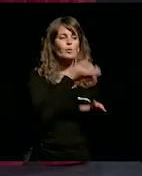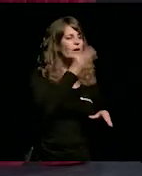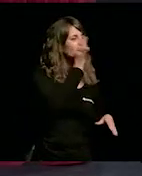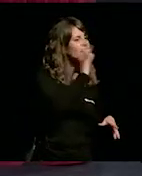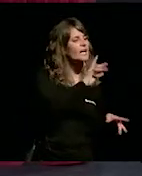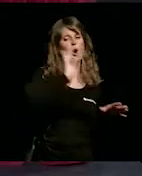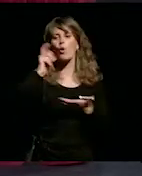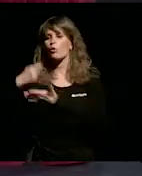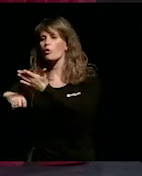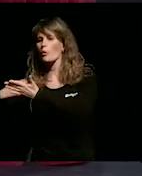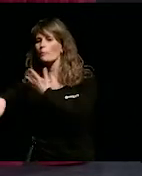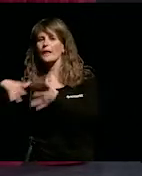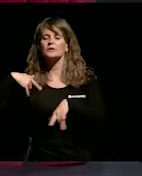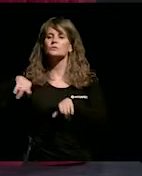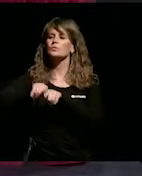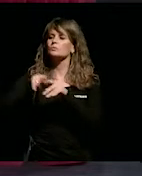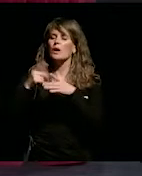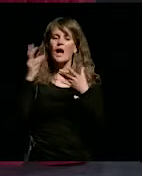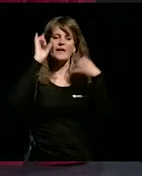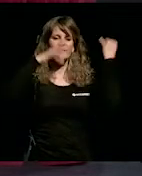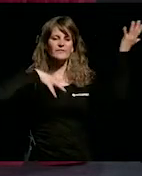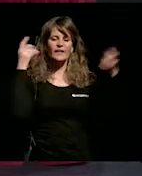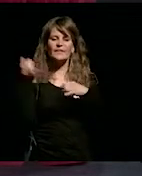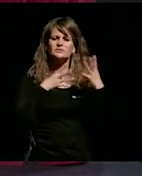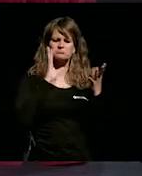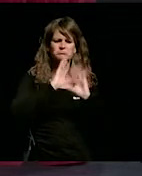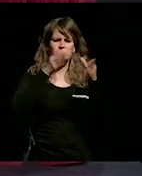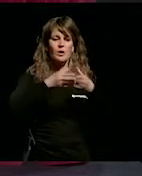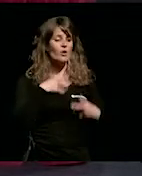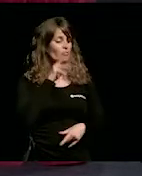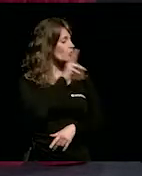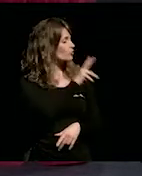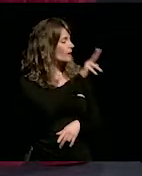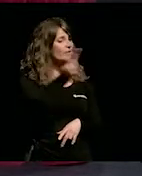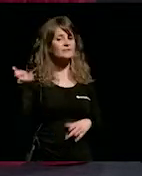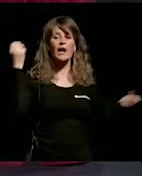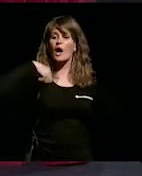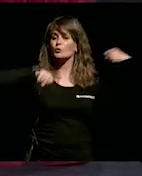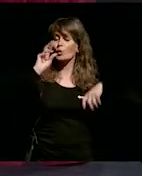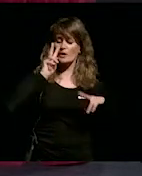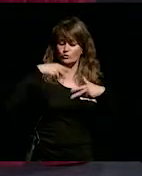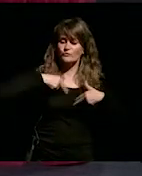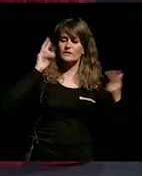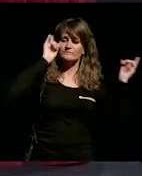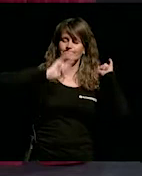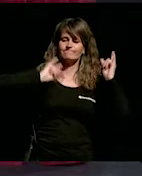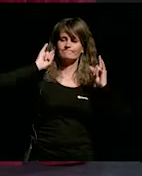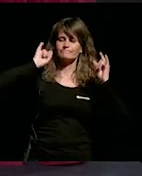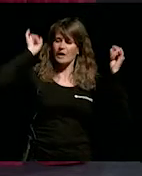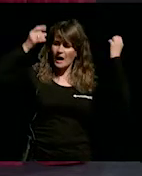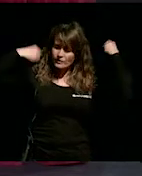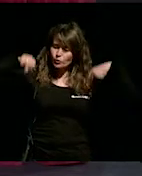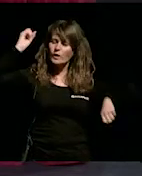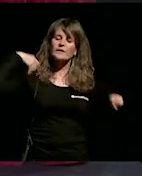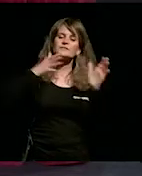las compras, se enrola en todas las actividades, nos ven actuar y participan como parte activa, y los patrocinadores pues